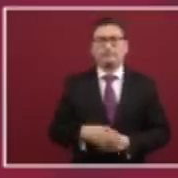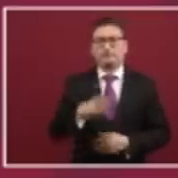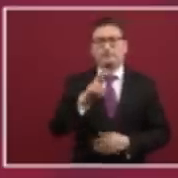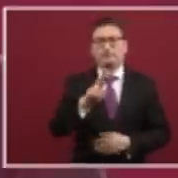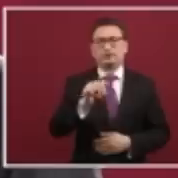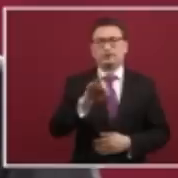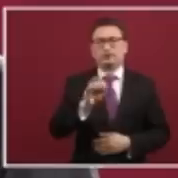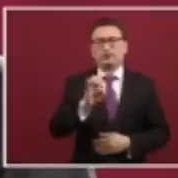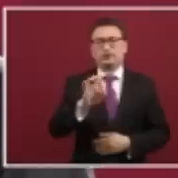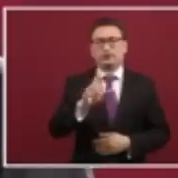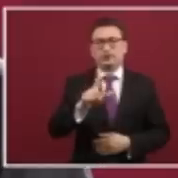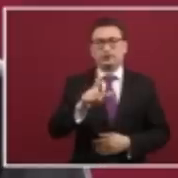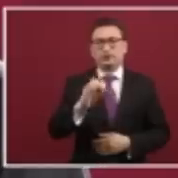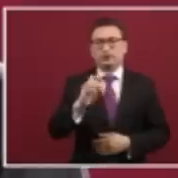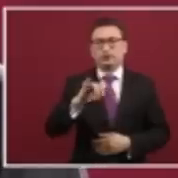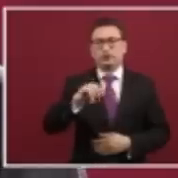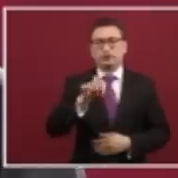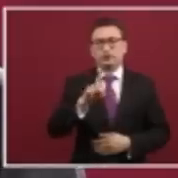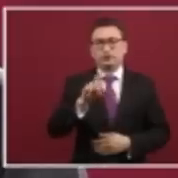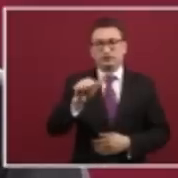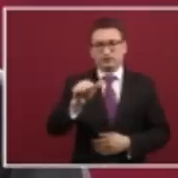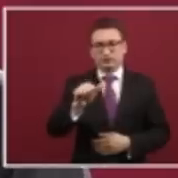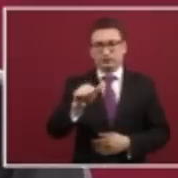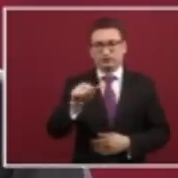Rafael Ojeda para